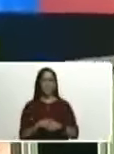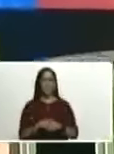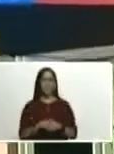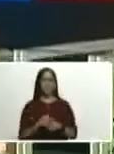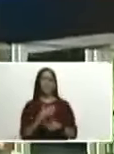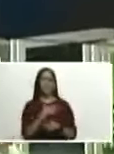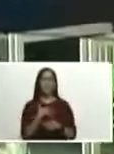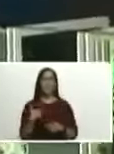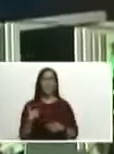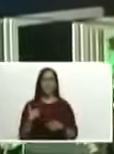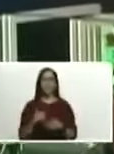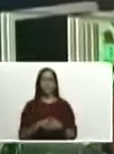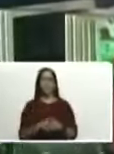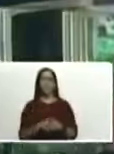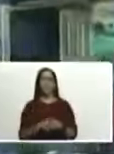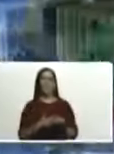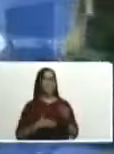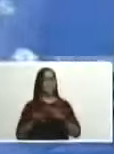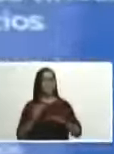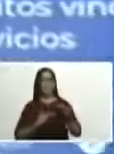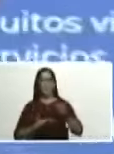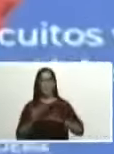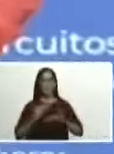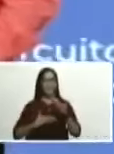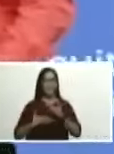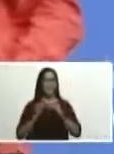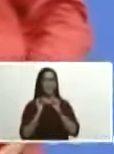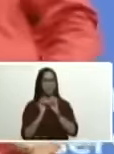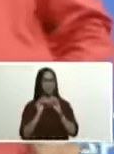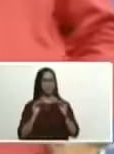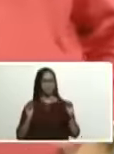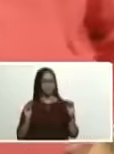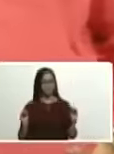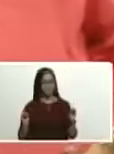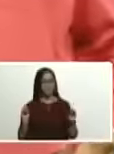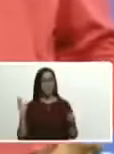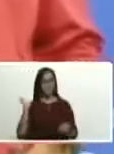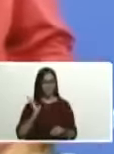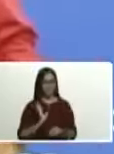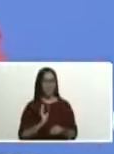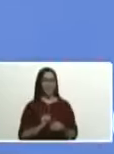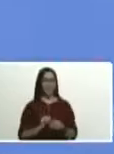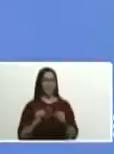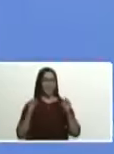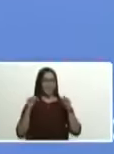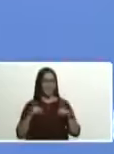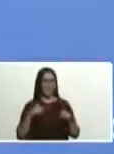quiero intercambiar un conjunto de anuncios que traje para este